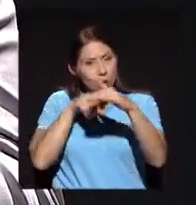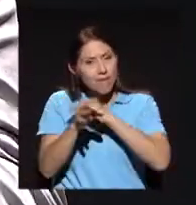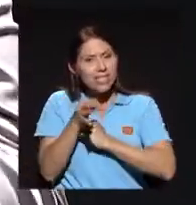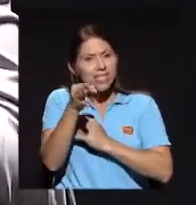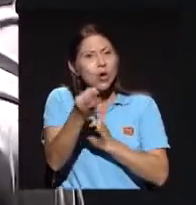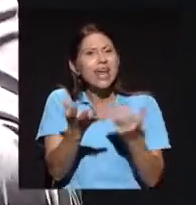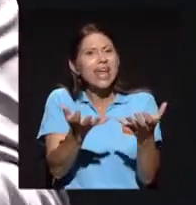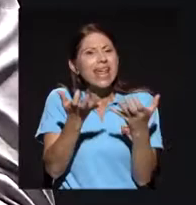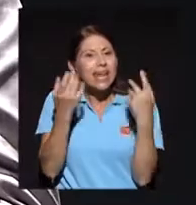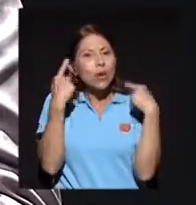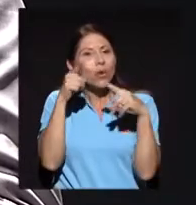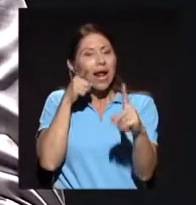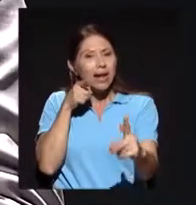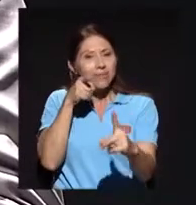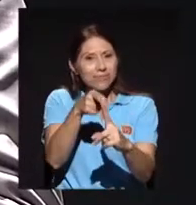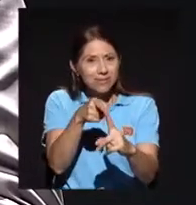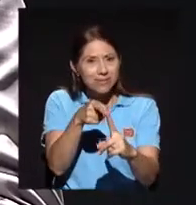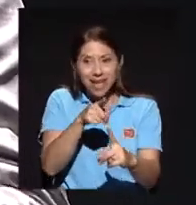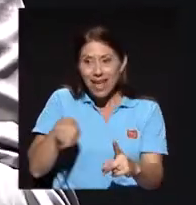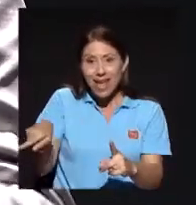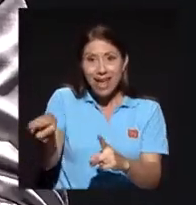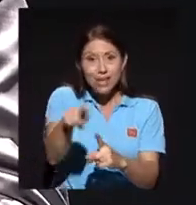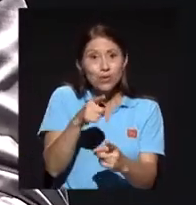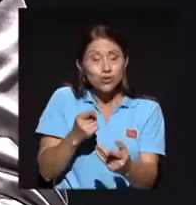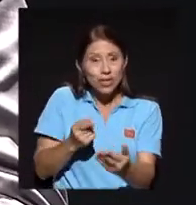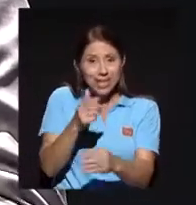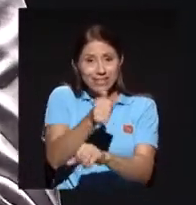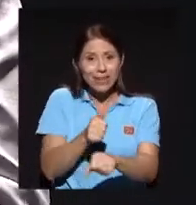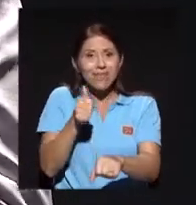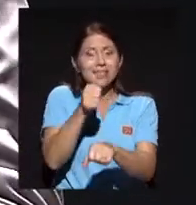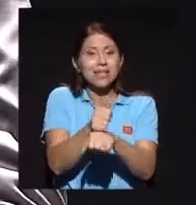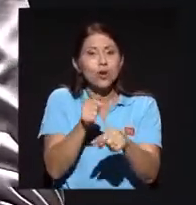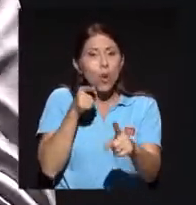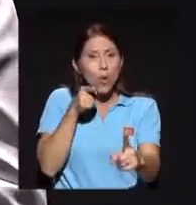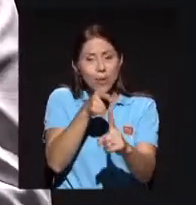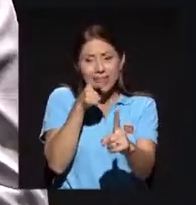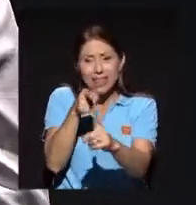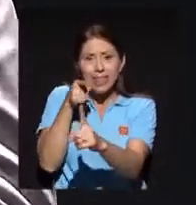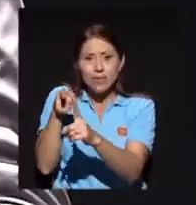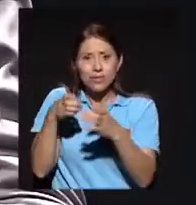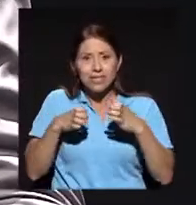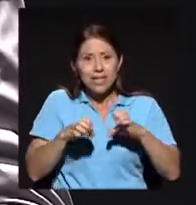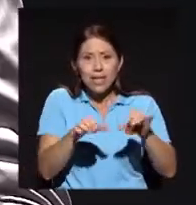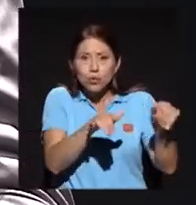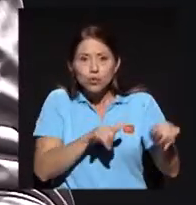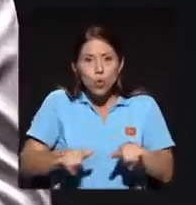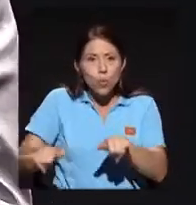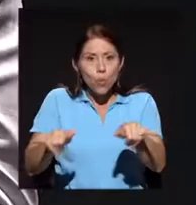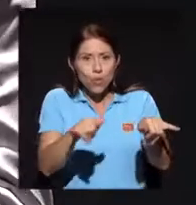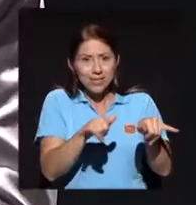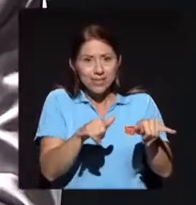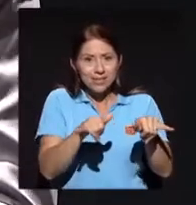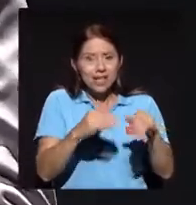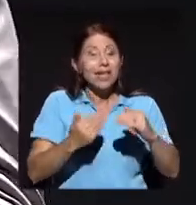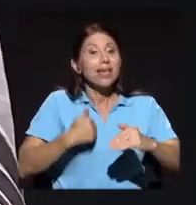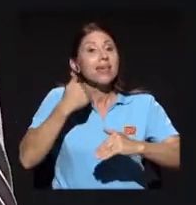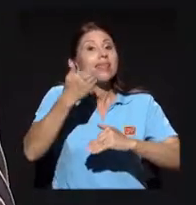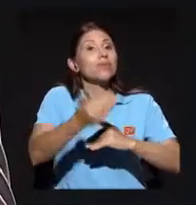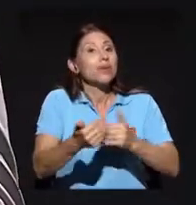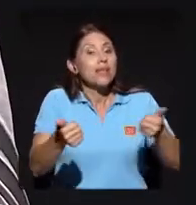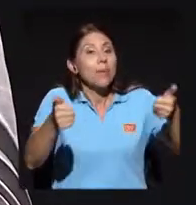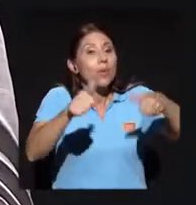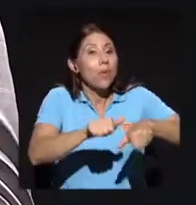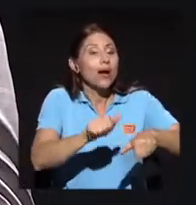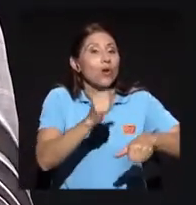público establecieron objetivos estratégicos comunes y después en los proyectos en ese caso aprobaron 8 y